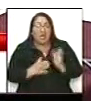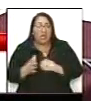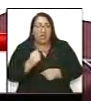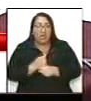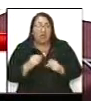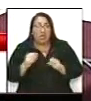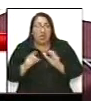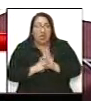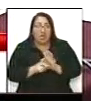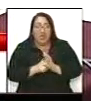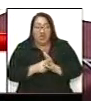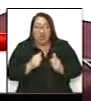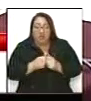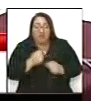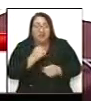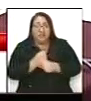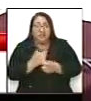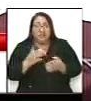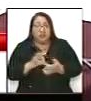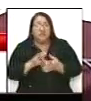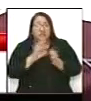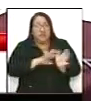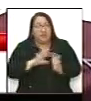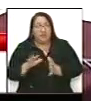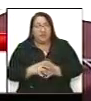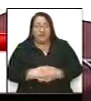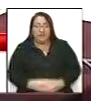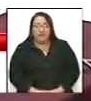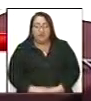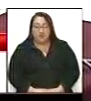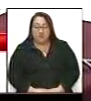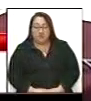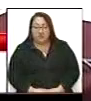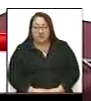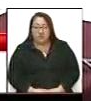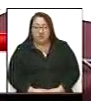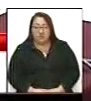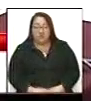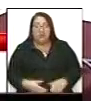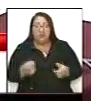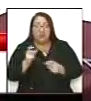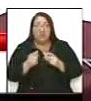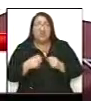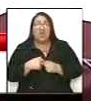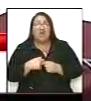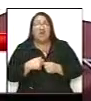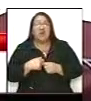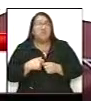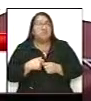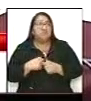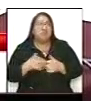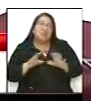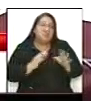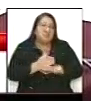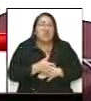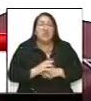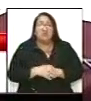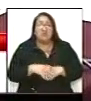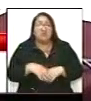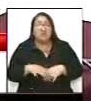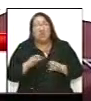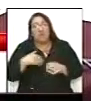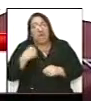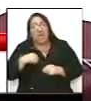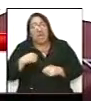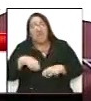la persistencia en el trabajo sea la excepción. Y entonces la improvisación de personas que dicen, bueno, aquí hay una oportunidad, ¿no? O sea, puedo ser